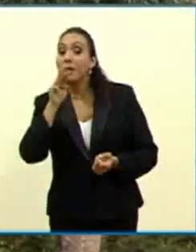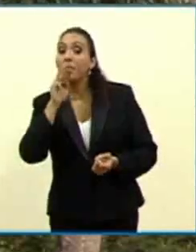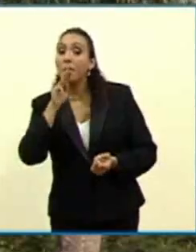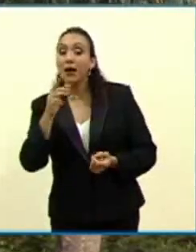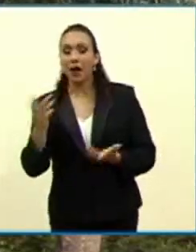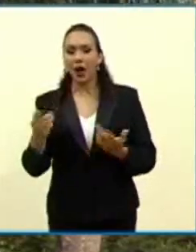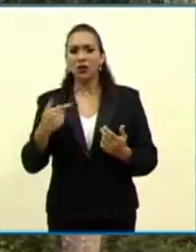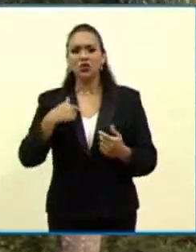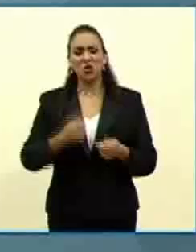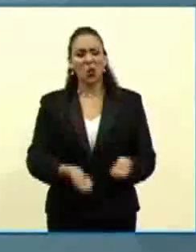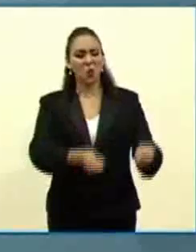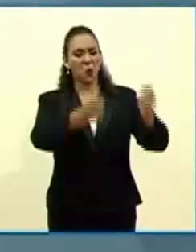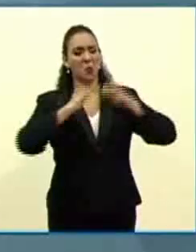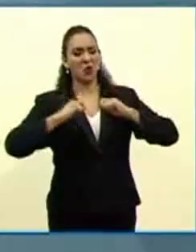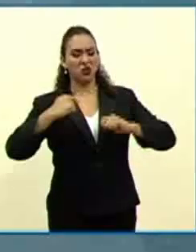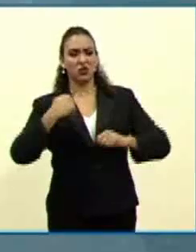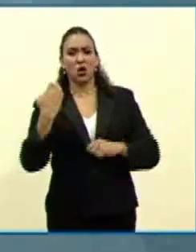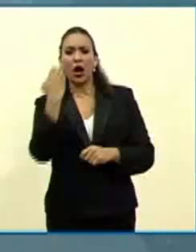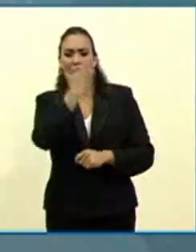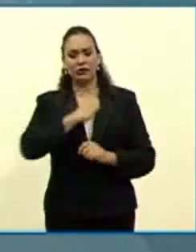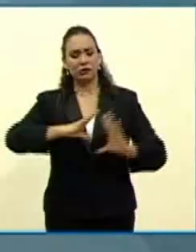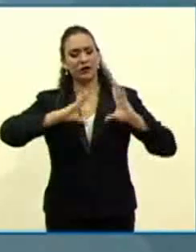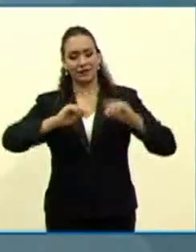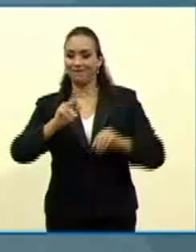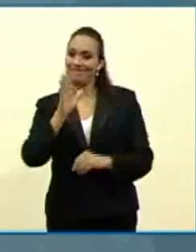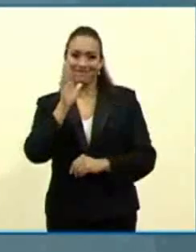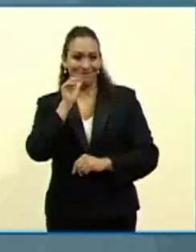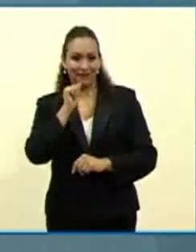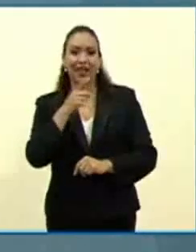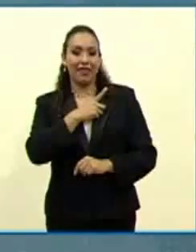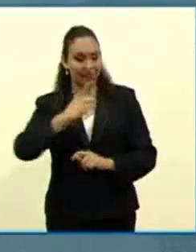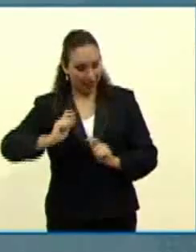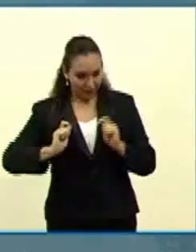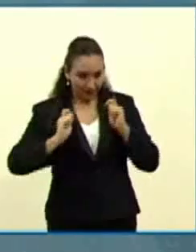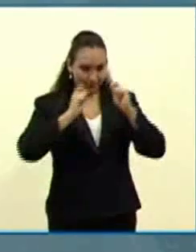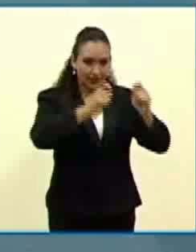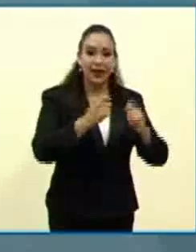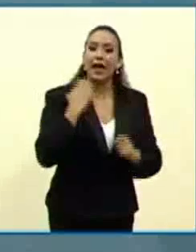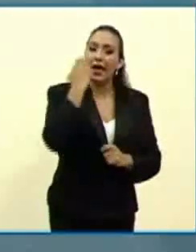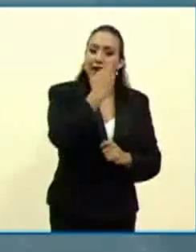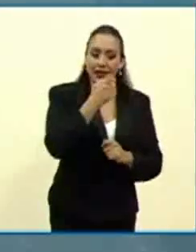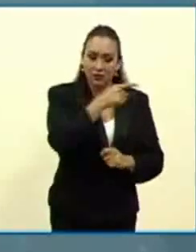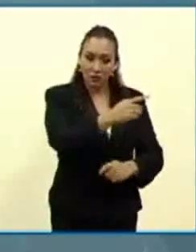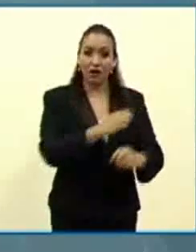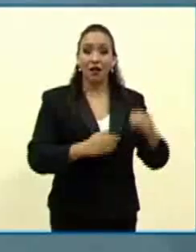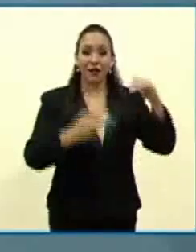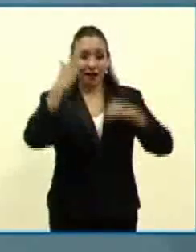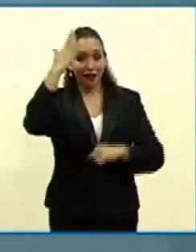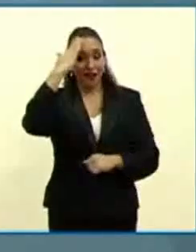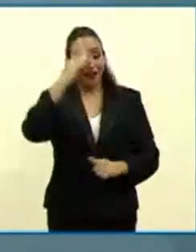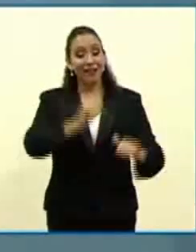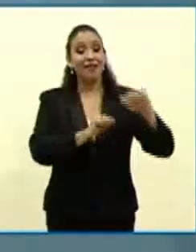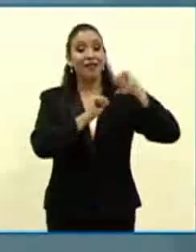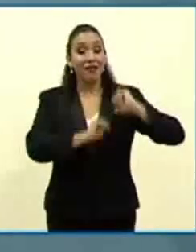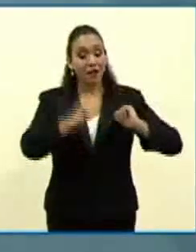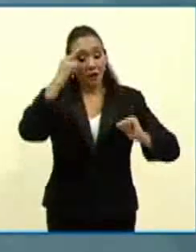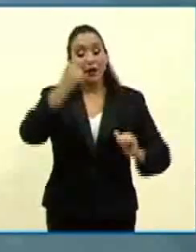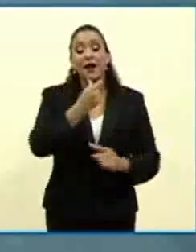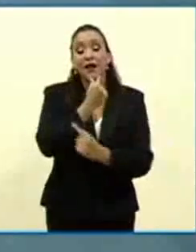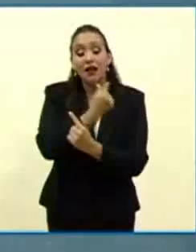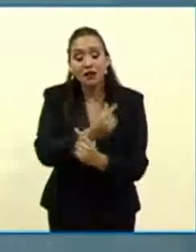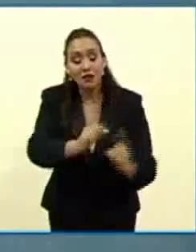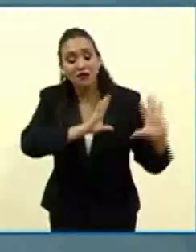de la Secretaría de Educación, ni los tribunales deben convertirse en medios o instrumentos para lograr